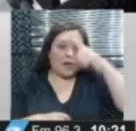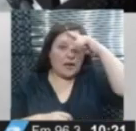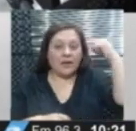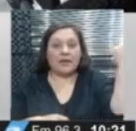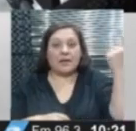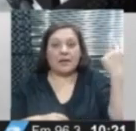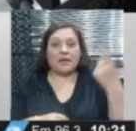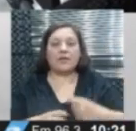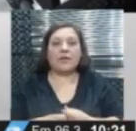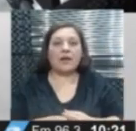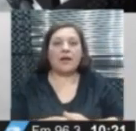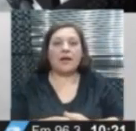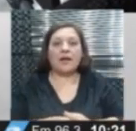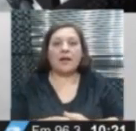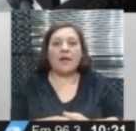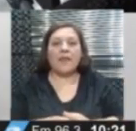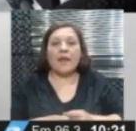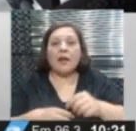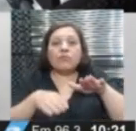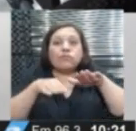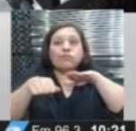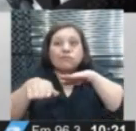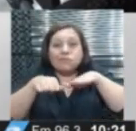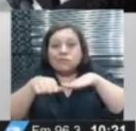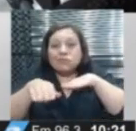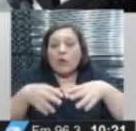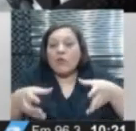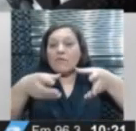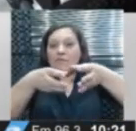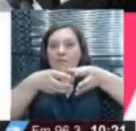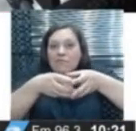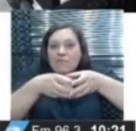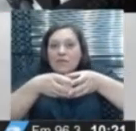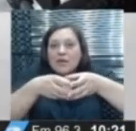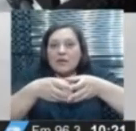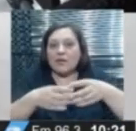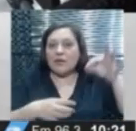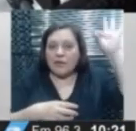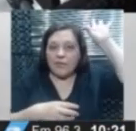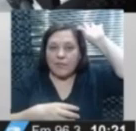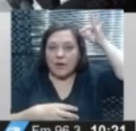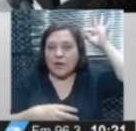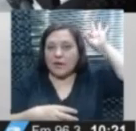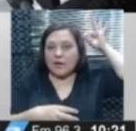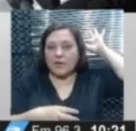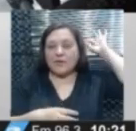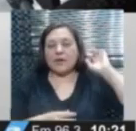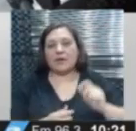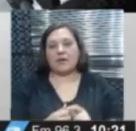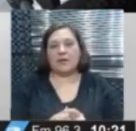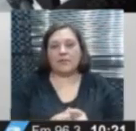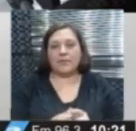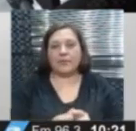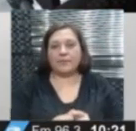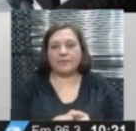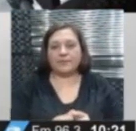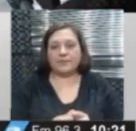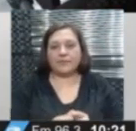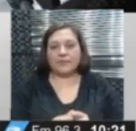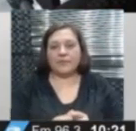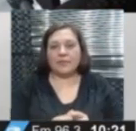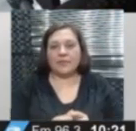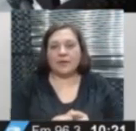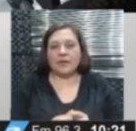panafricano internacional y y de la digamos puntualmente también de